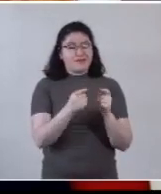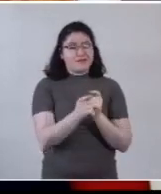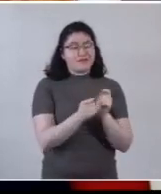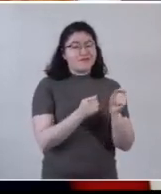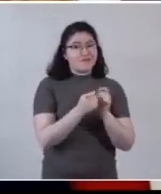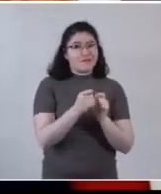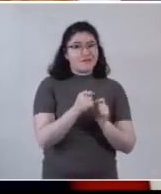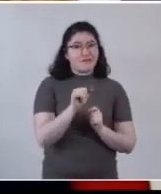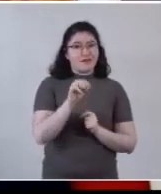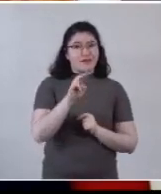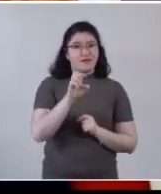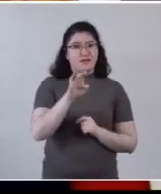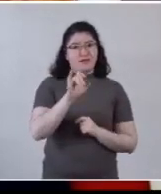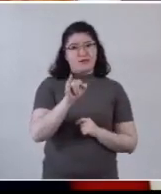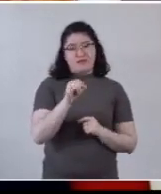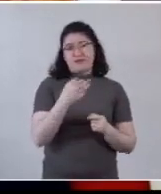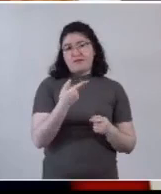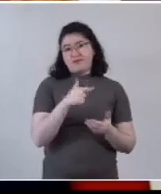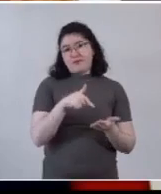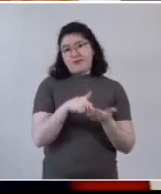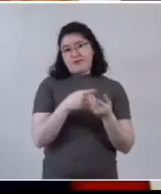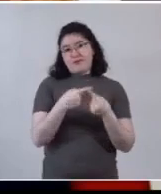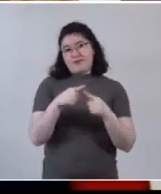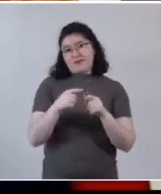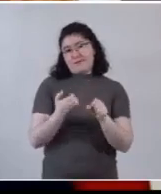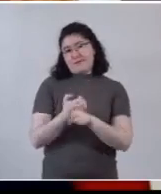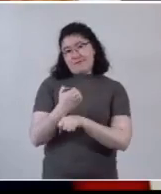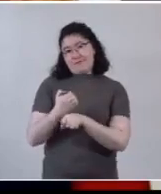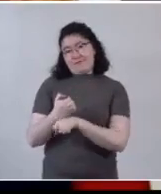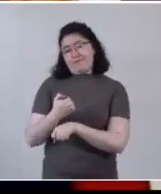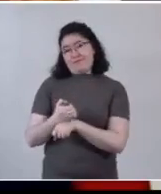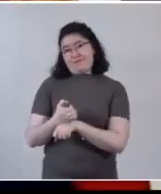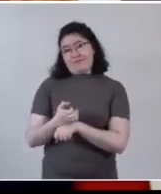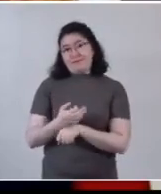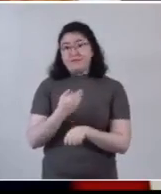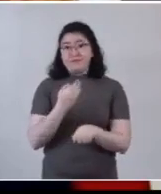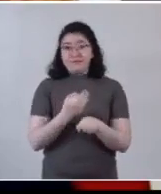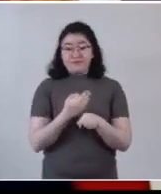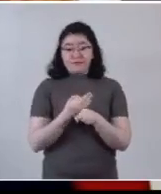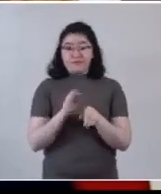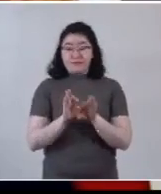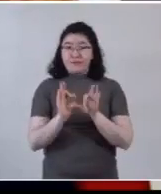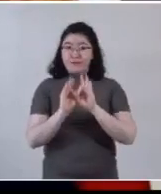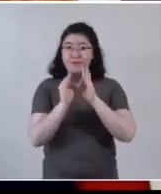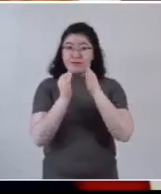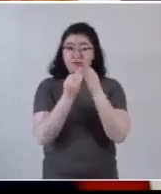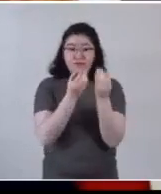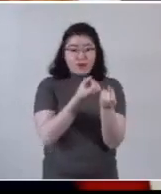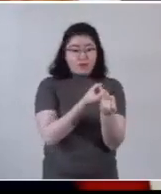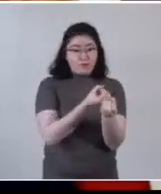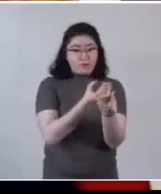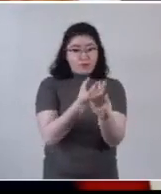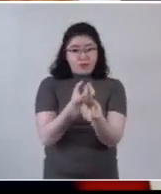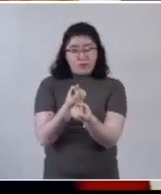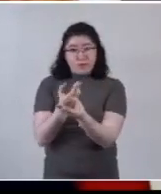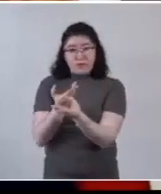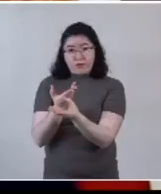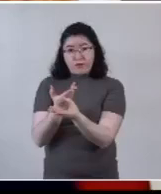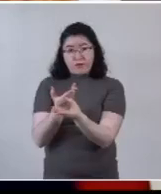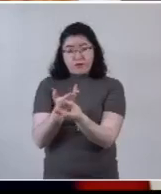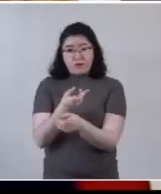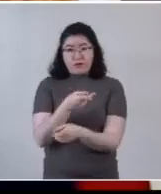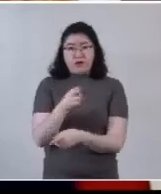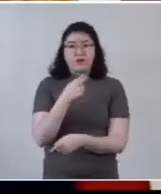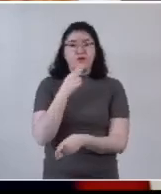en los estados. Esta es una distribución y una